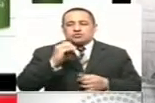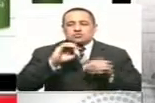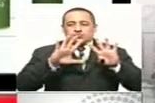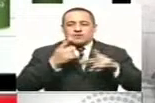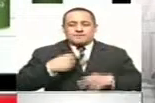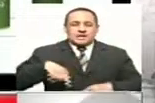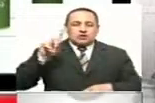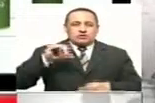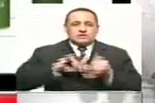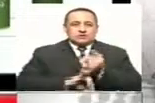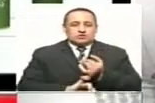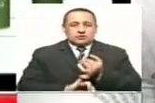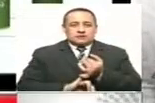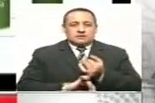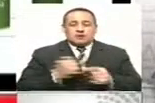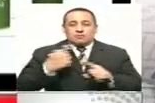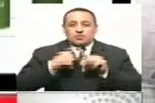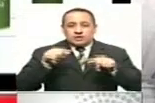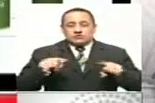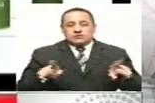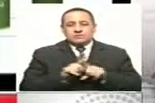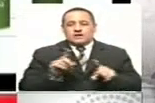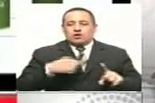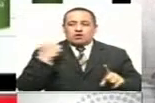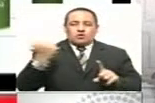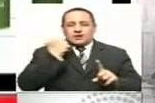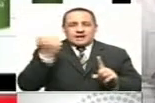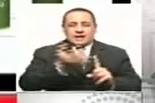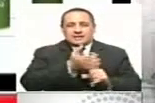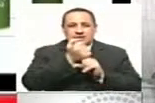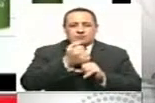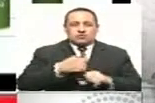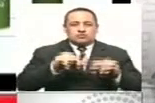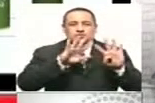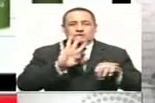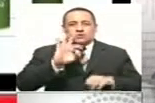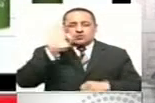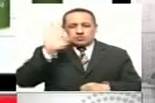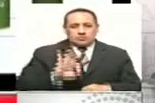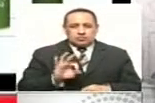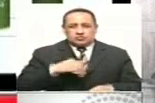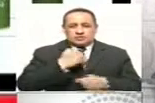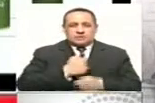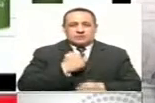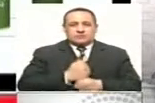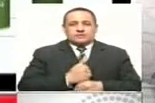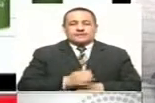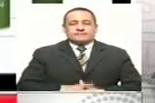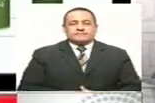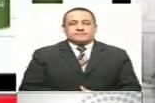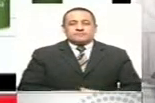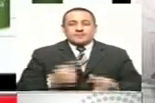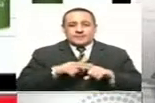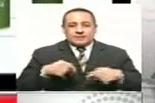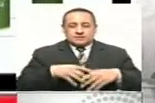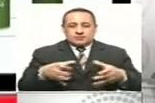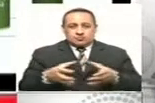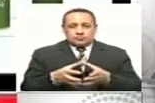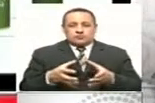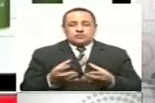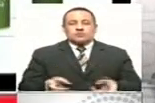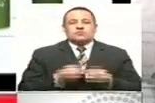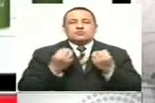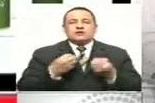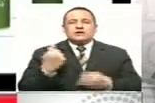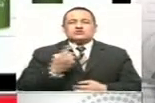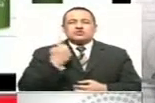de soles, con lo cual alcanzaríamos 94% de la ejecución para este sector. ¿Por qué